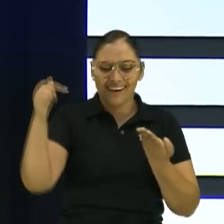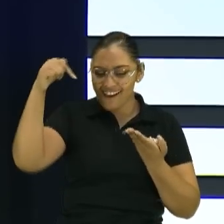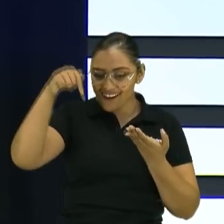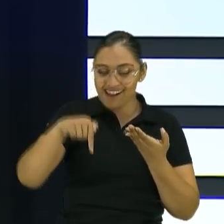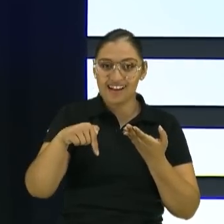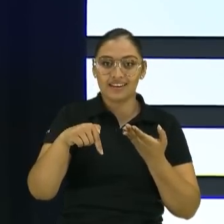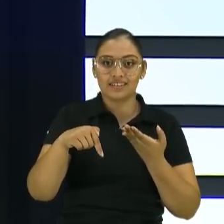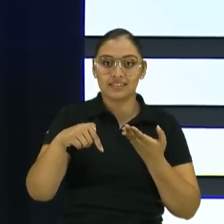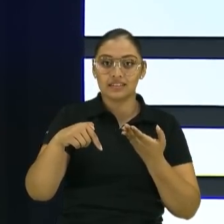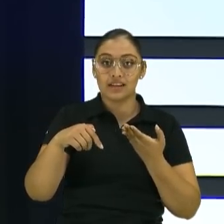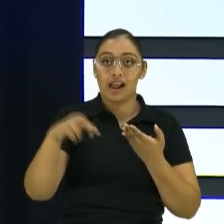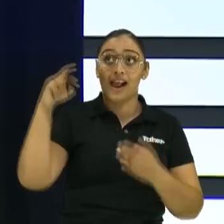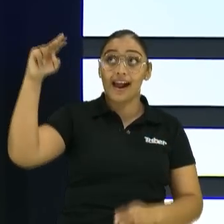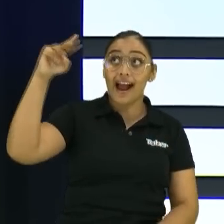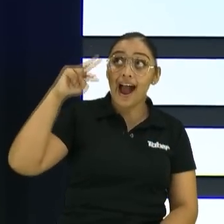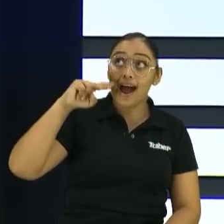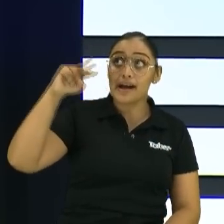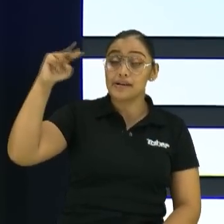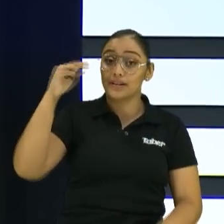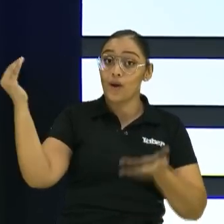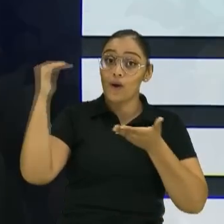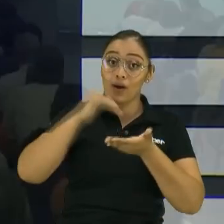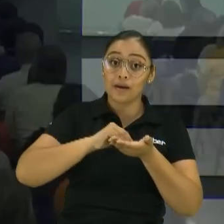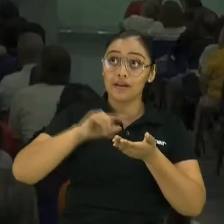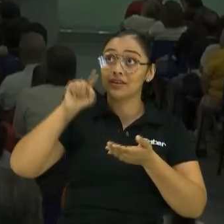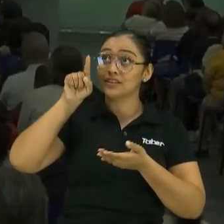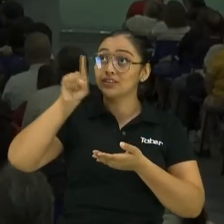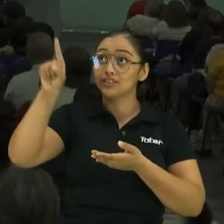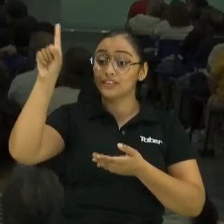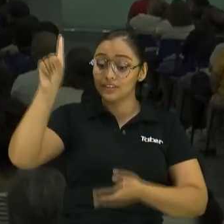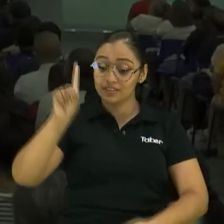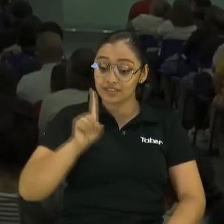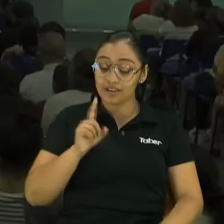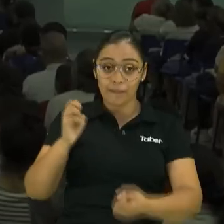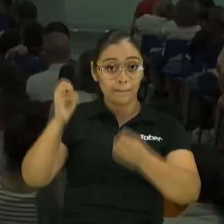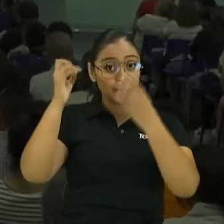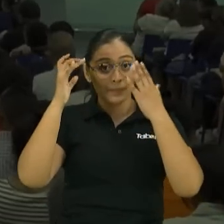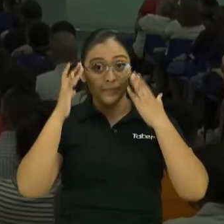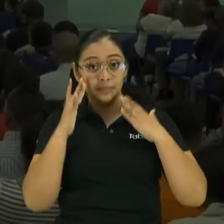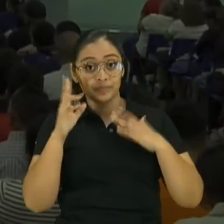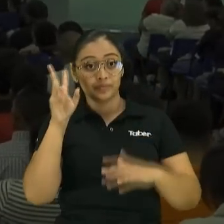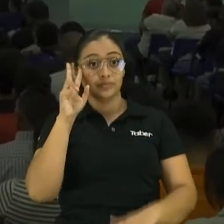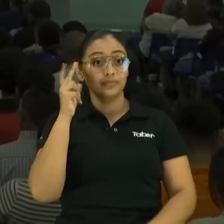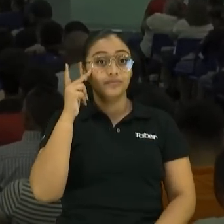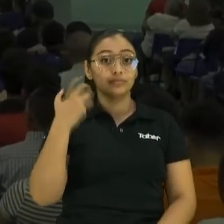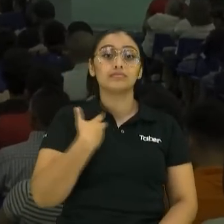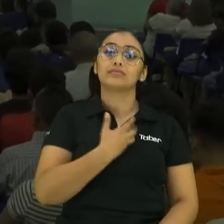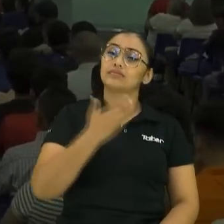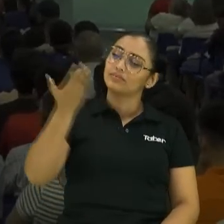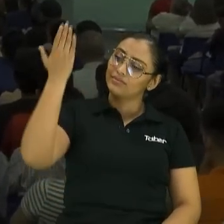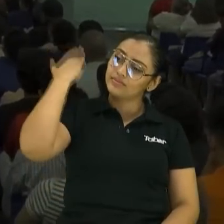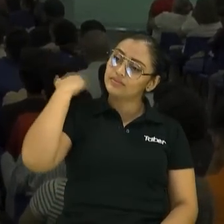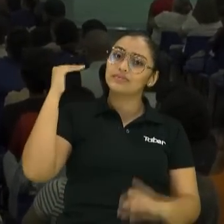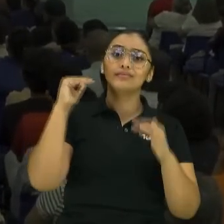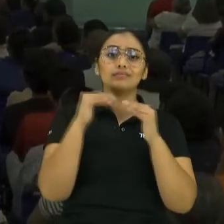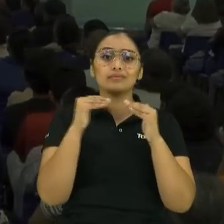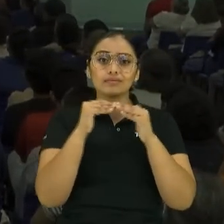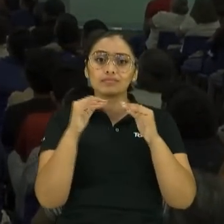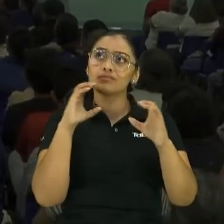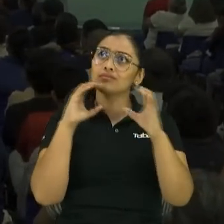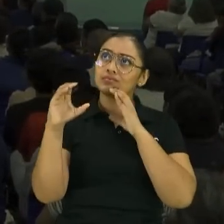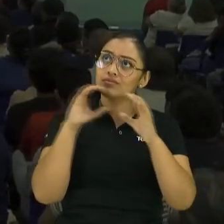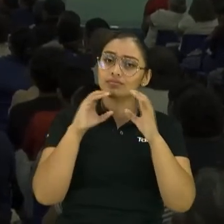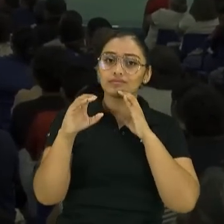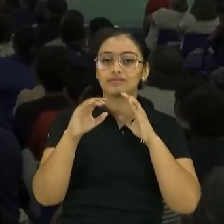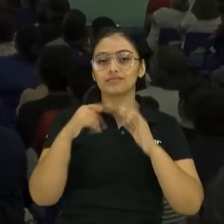para que su presencia nos bendiga el deseo de Dios es que vuelvas a hablar como él como antes hablabas les he contado que